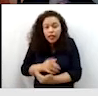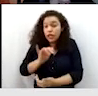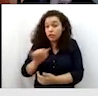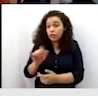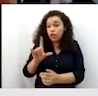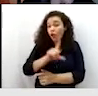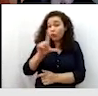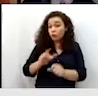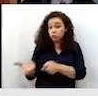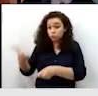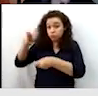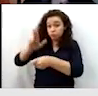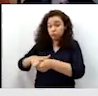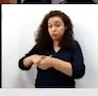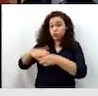hospitalizado en incubadora.